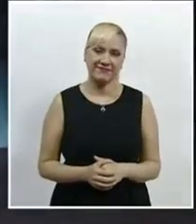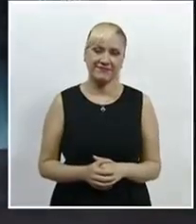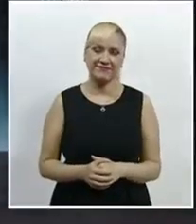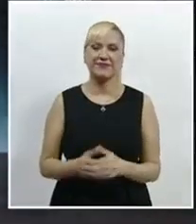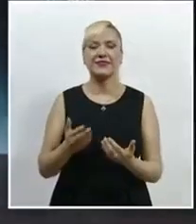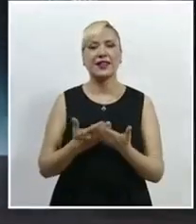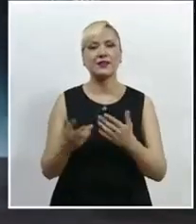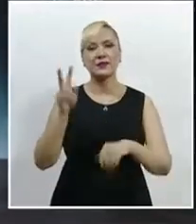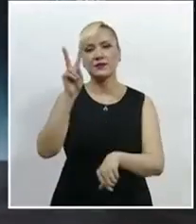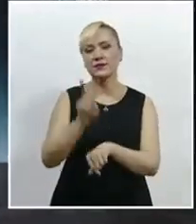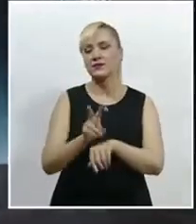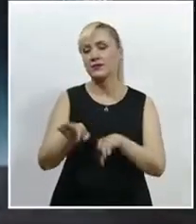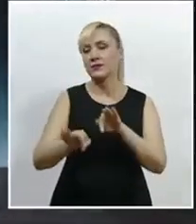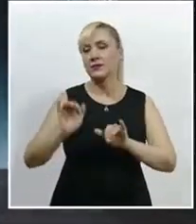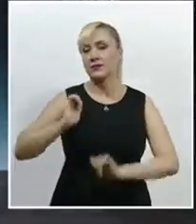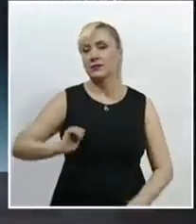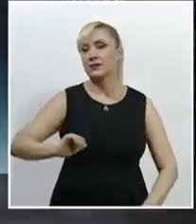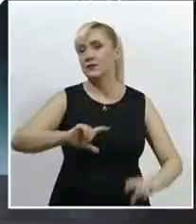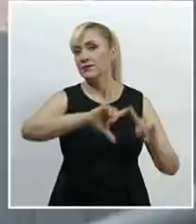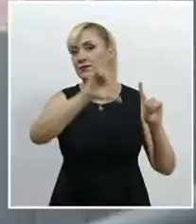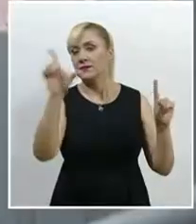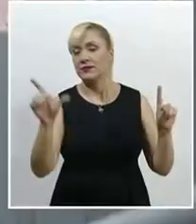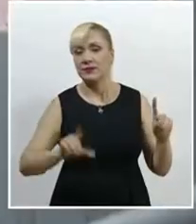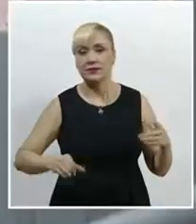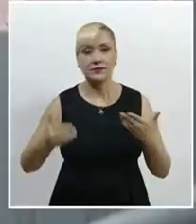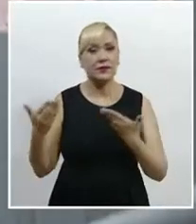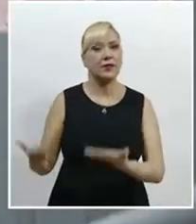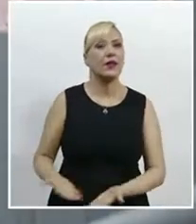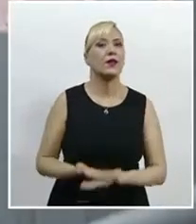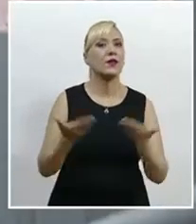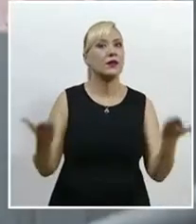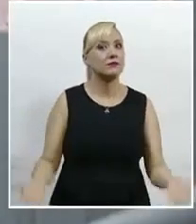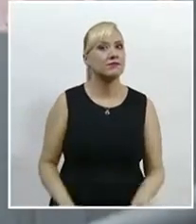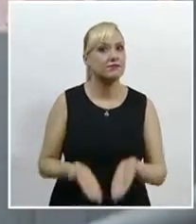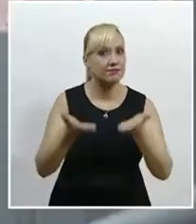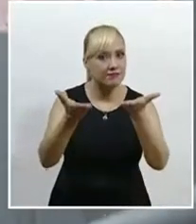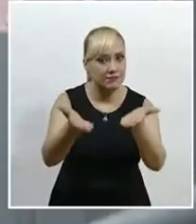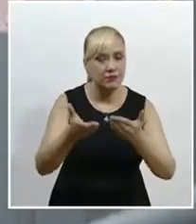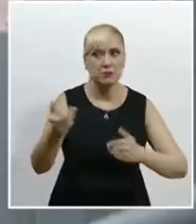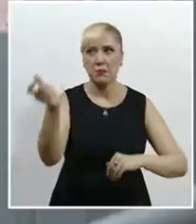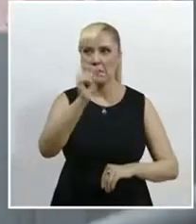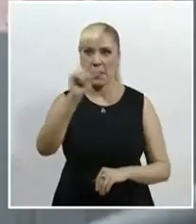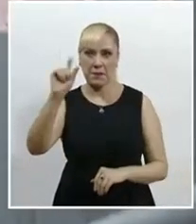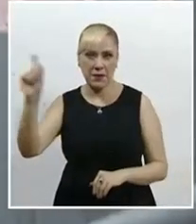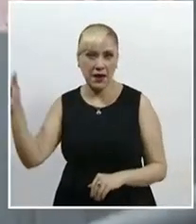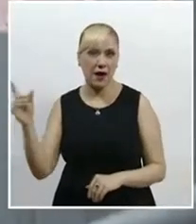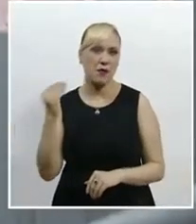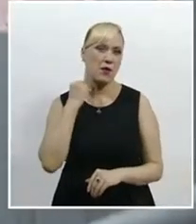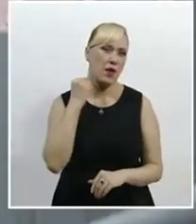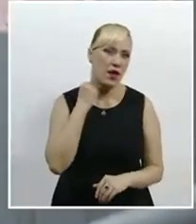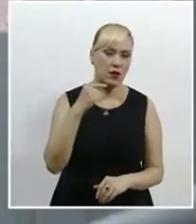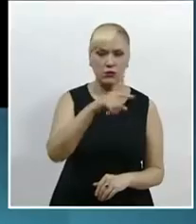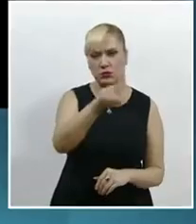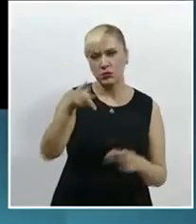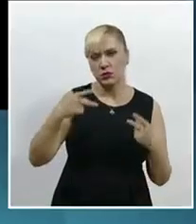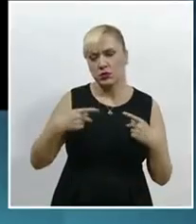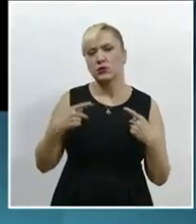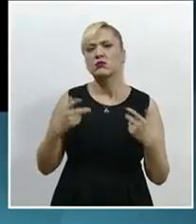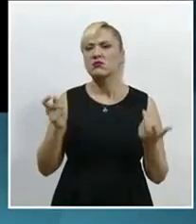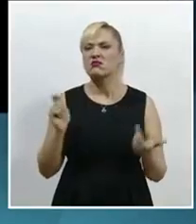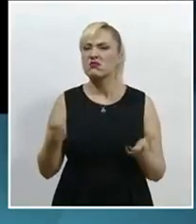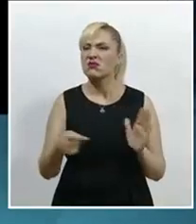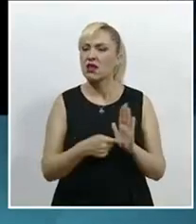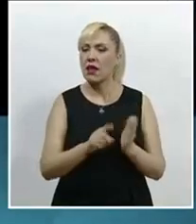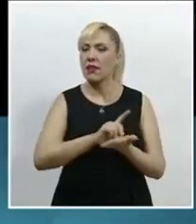Y el Consejo de la Judicatura Federal puso a disposición del público en general y de los profesionales del derecho el repositorio sobre derecho a la